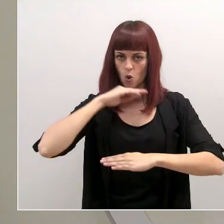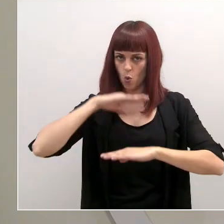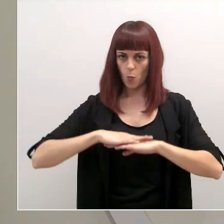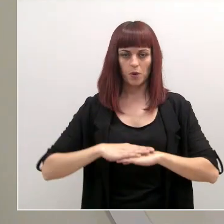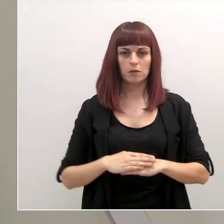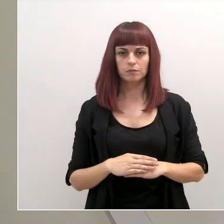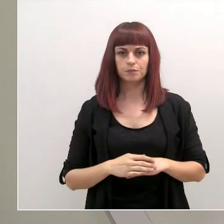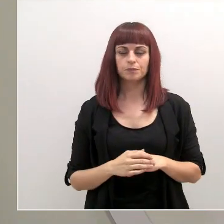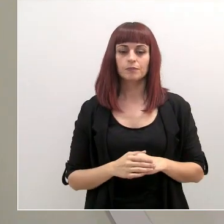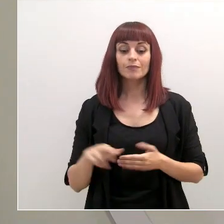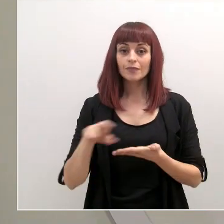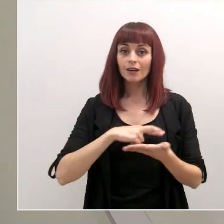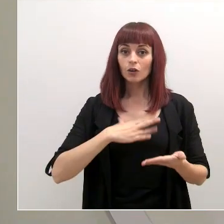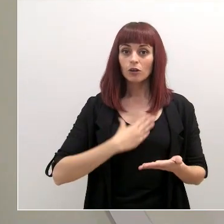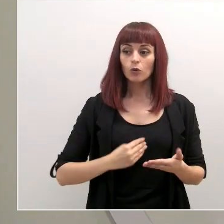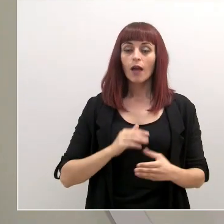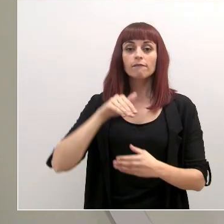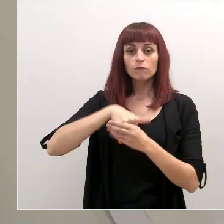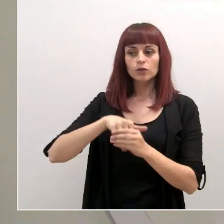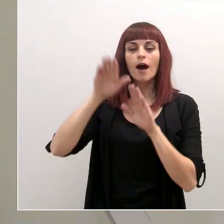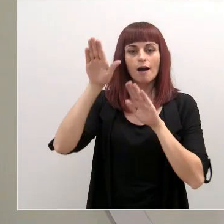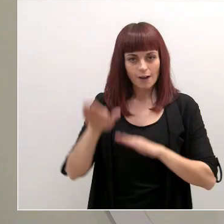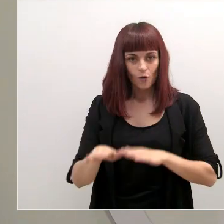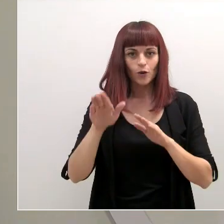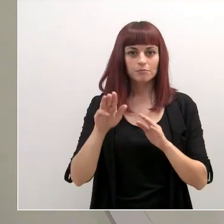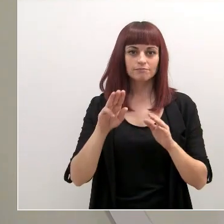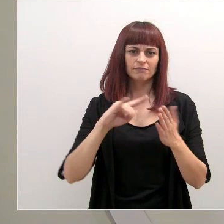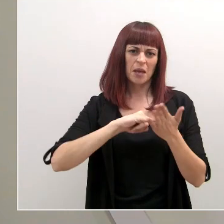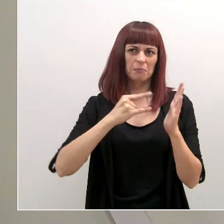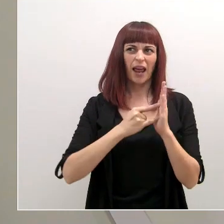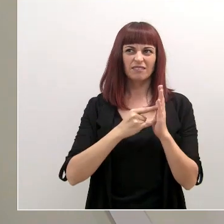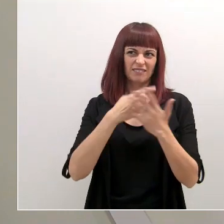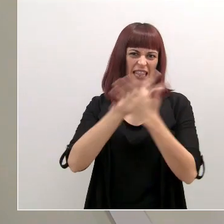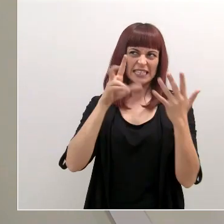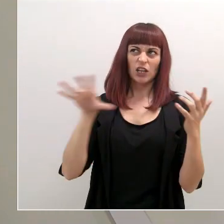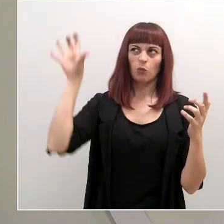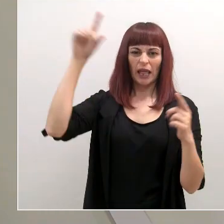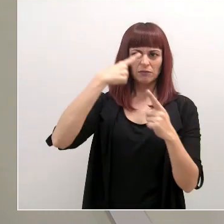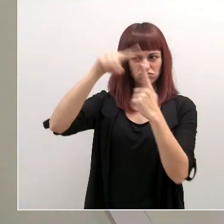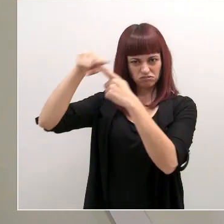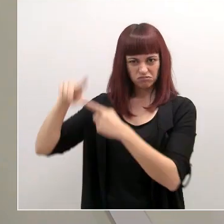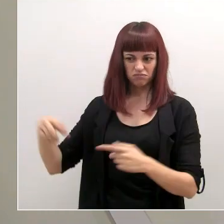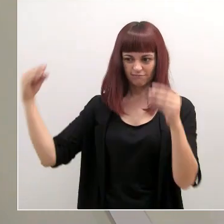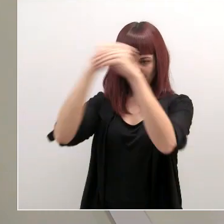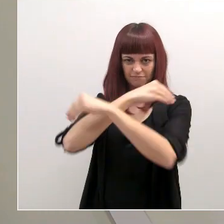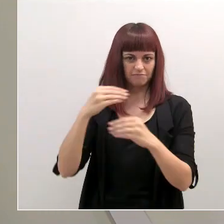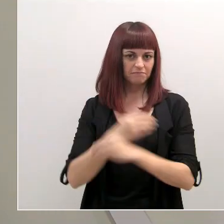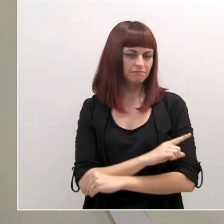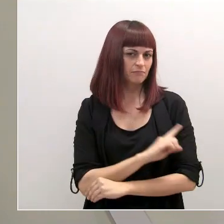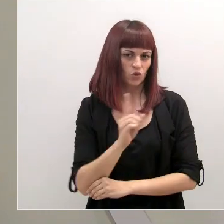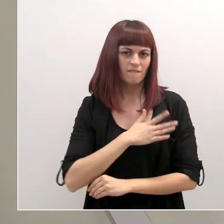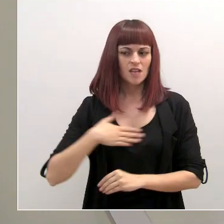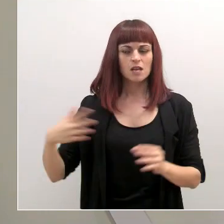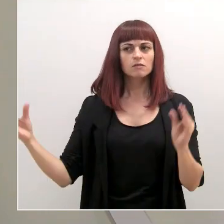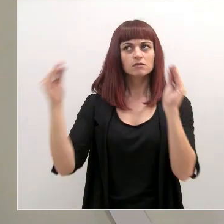región. La región de Murcia votó a favor de un plan que evitara 17 modelos distintos y sus consecuencias, tal y como